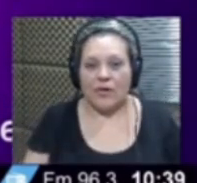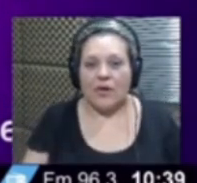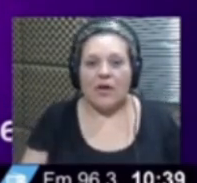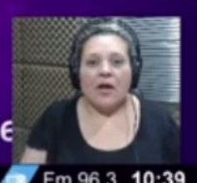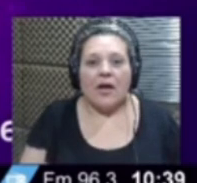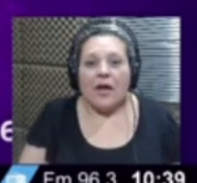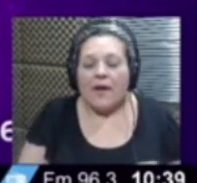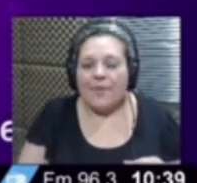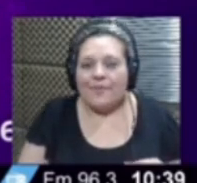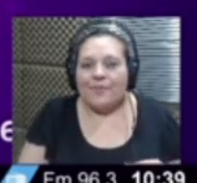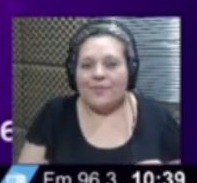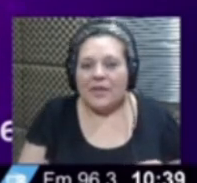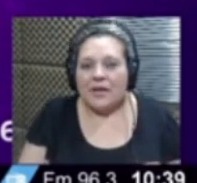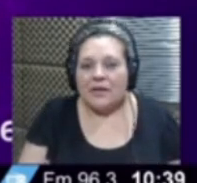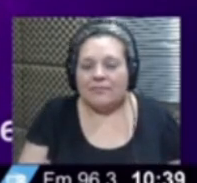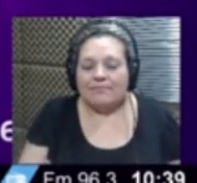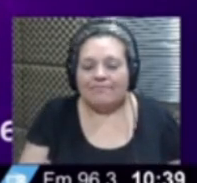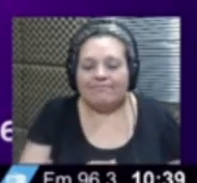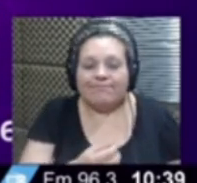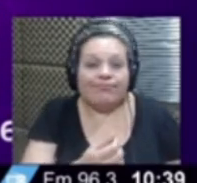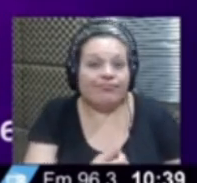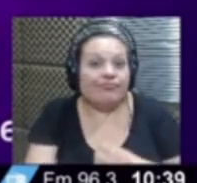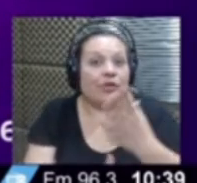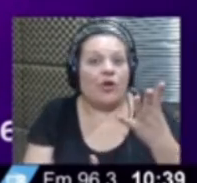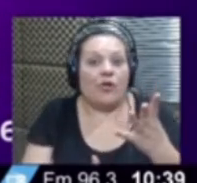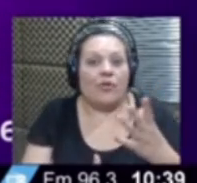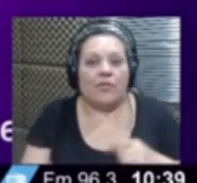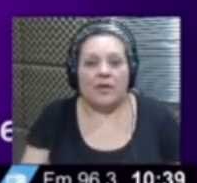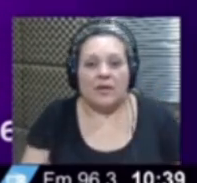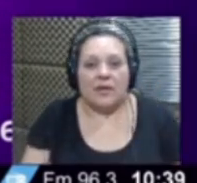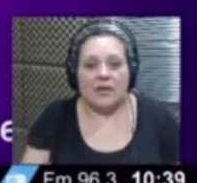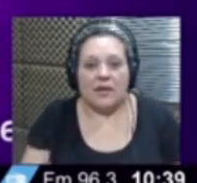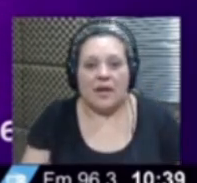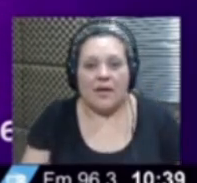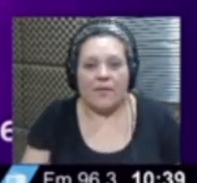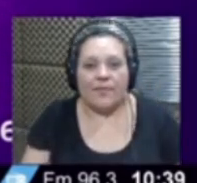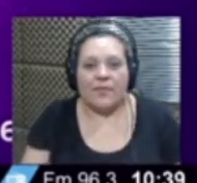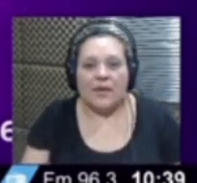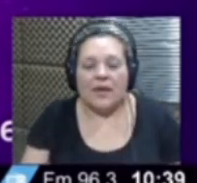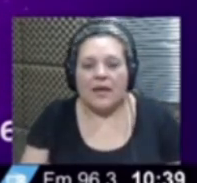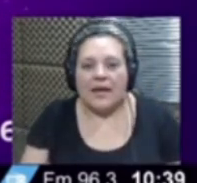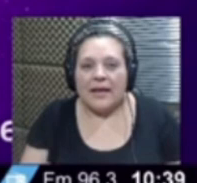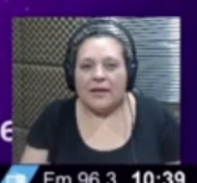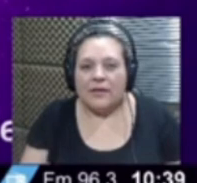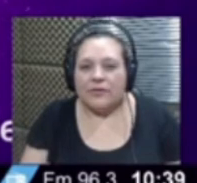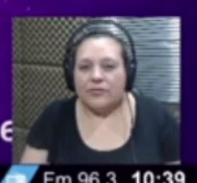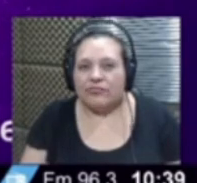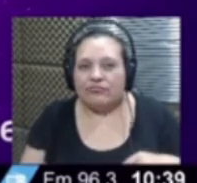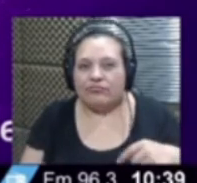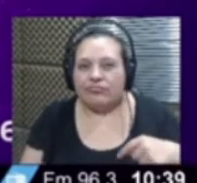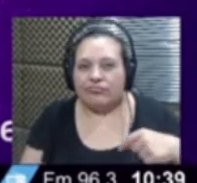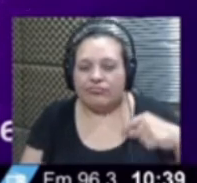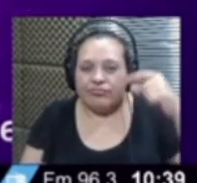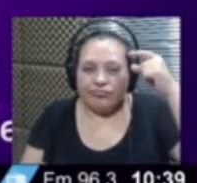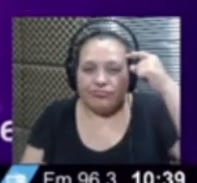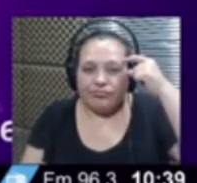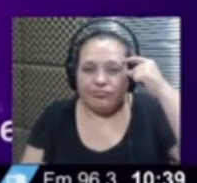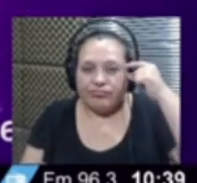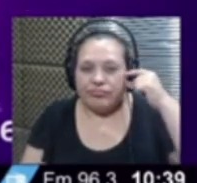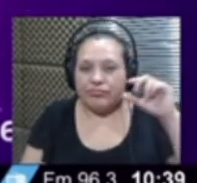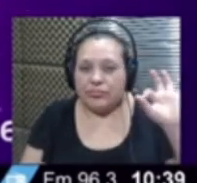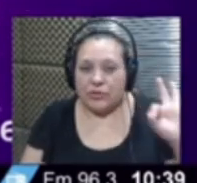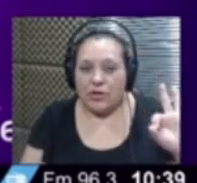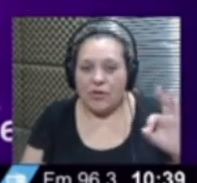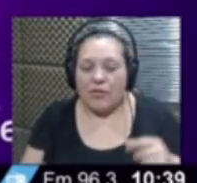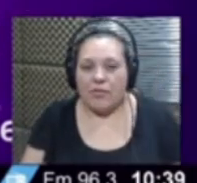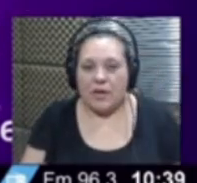funda a principios, fines de los 90, principios del 2000, en una